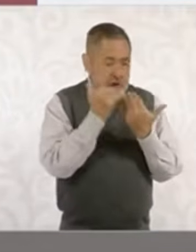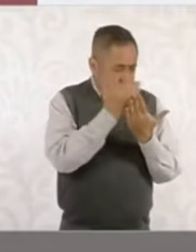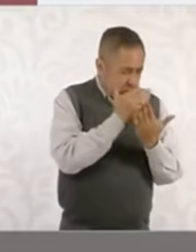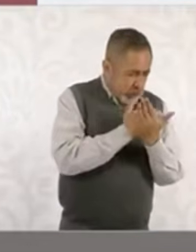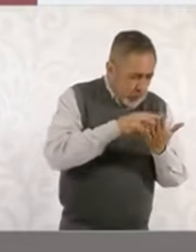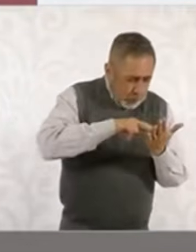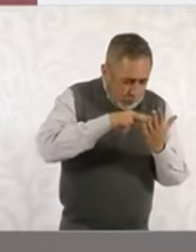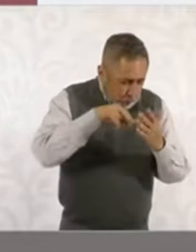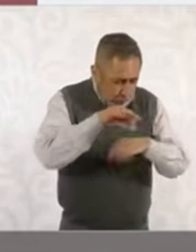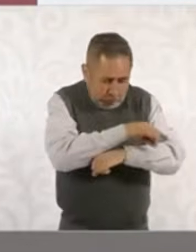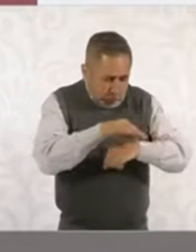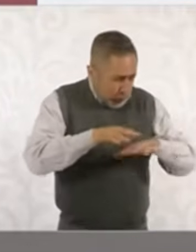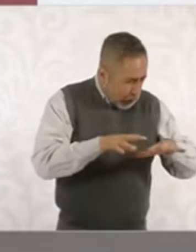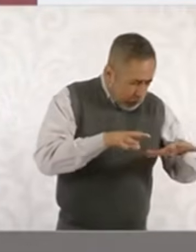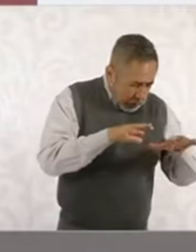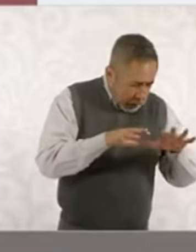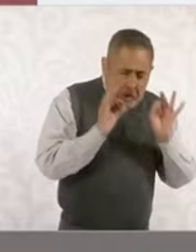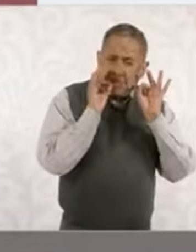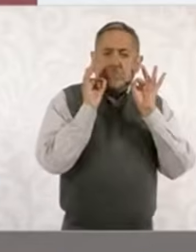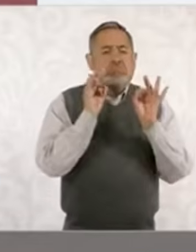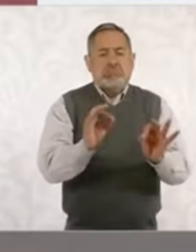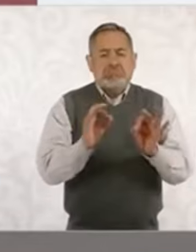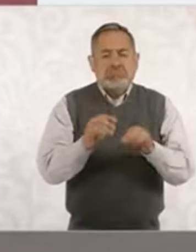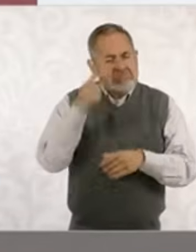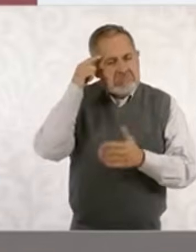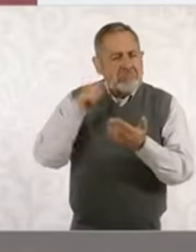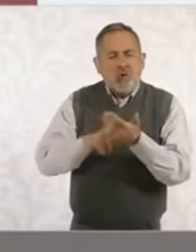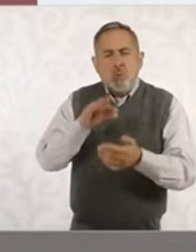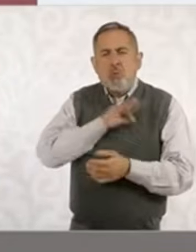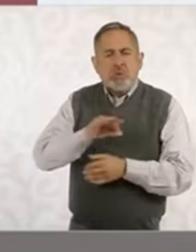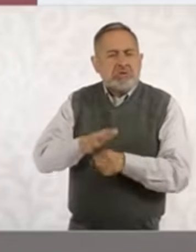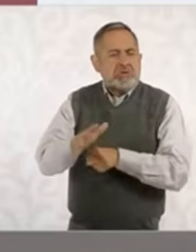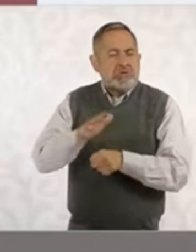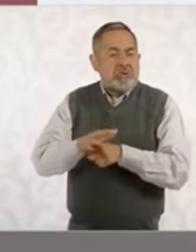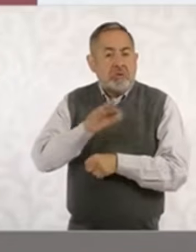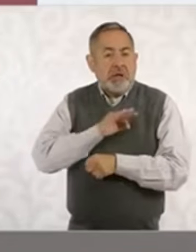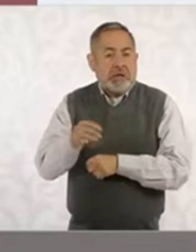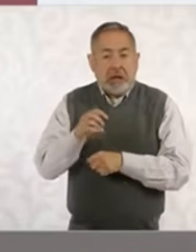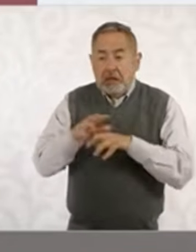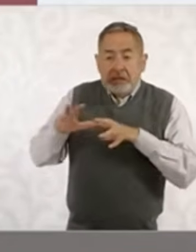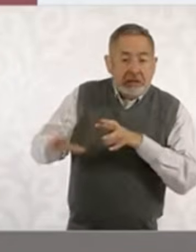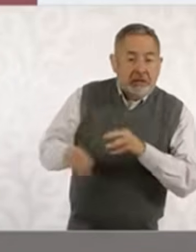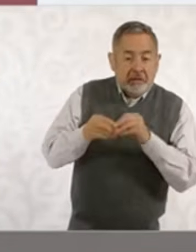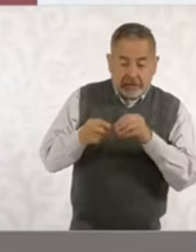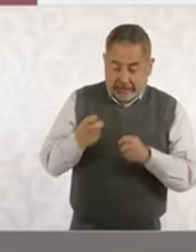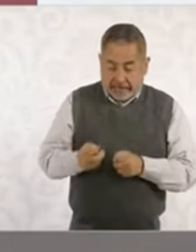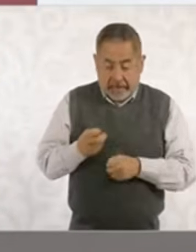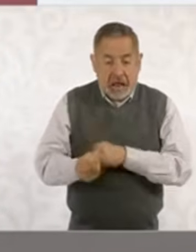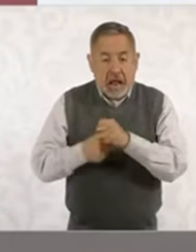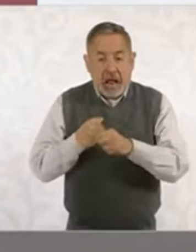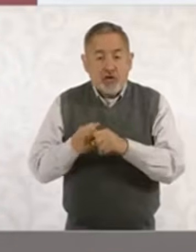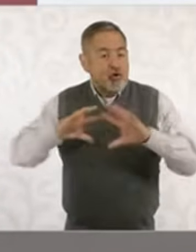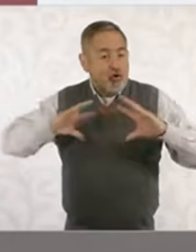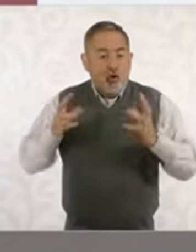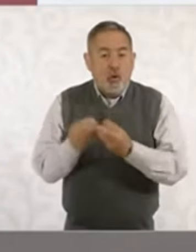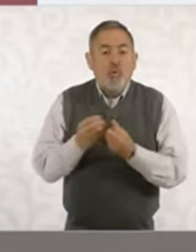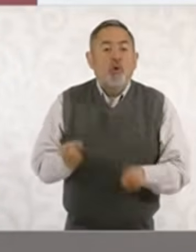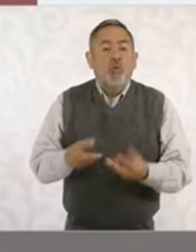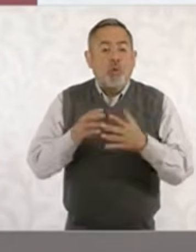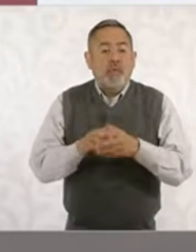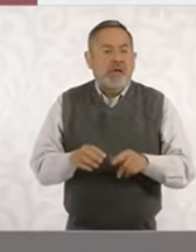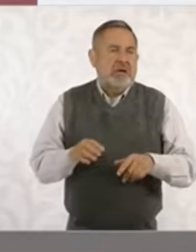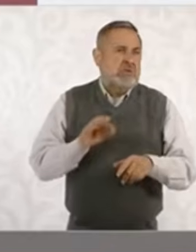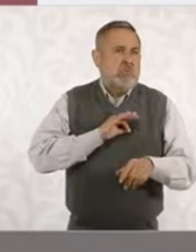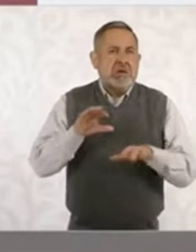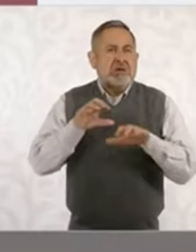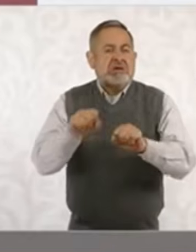viables y pensamos que esta meta es alcanzable, con lo que sumaríamos al final de este año cerca de